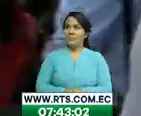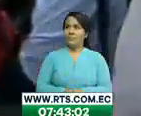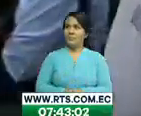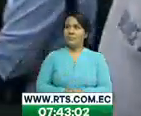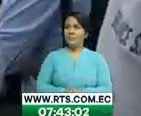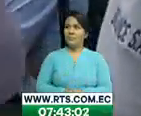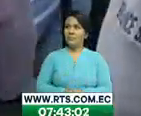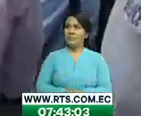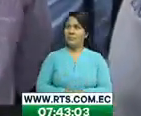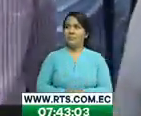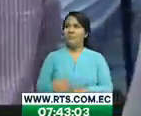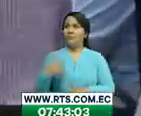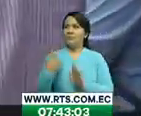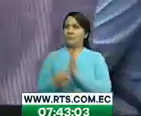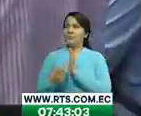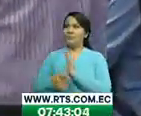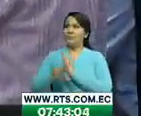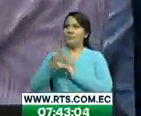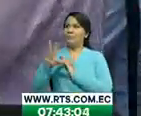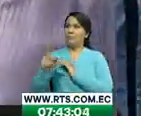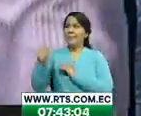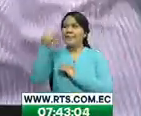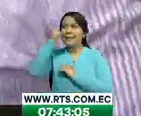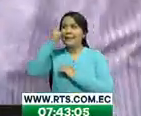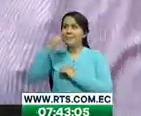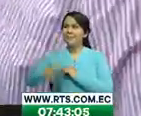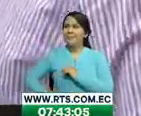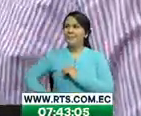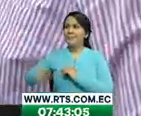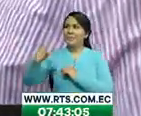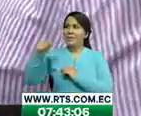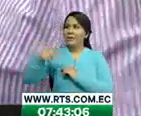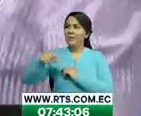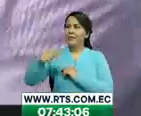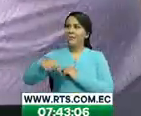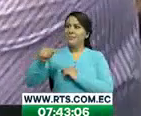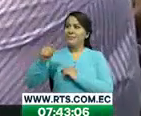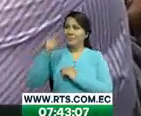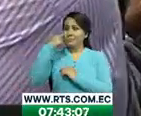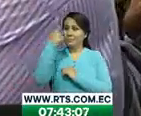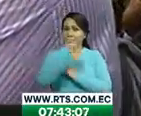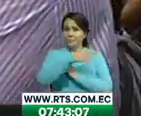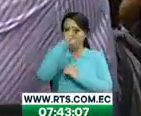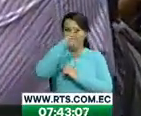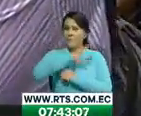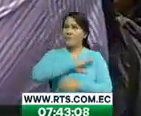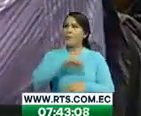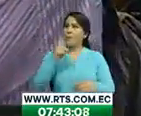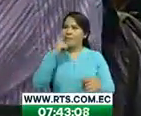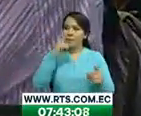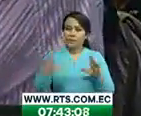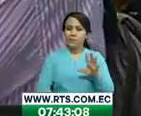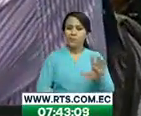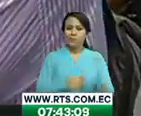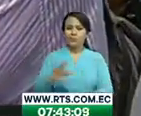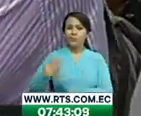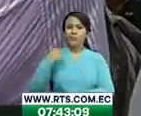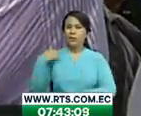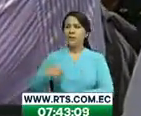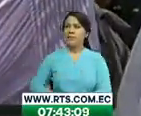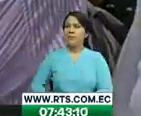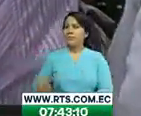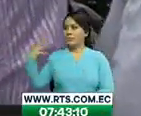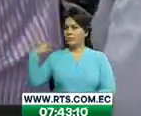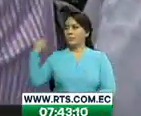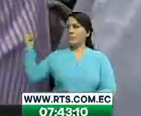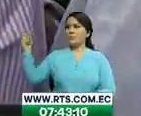¿Qué pasaría con delincuentes que estarían robándose los teléfonos celulares? Aquí es todo el día, por eso están los policías, suba subiendo, ya te van arranchando las cosas por